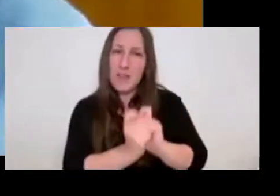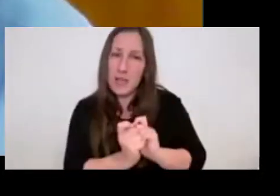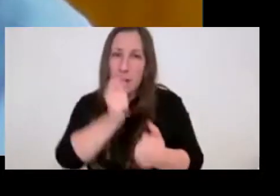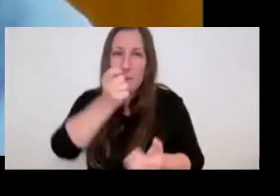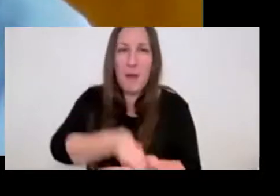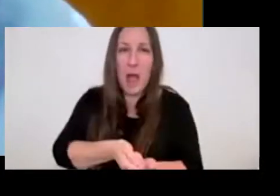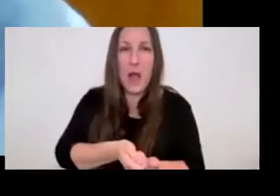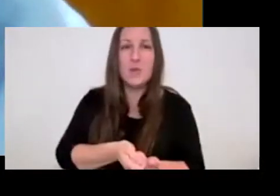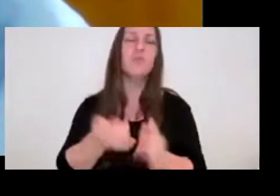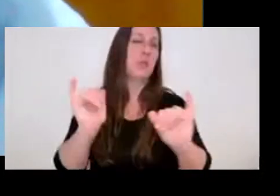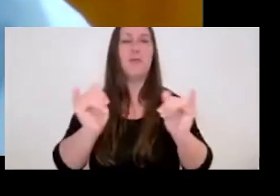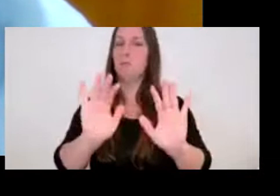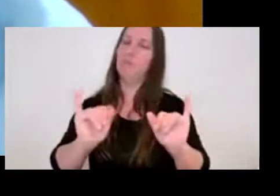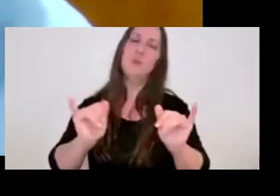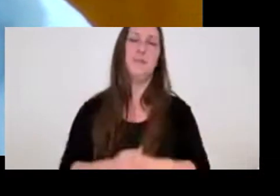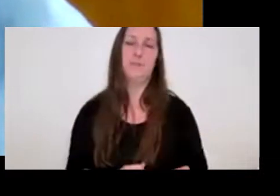Sí.